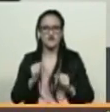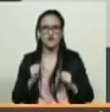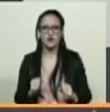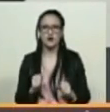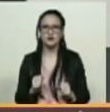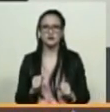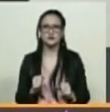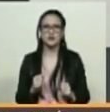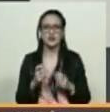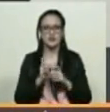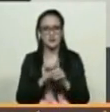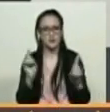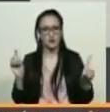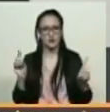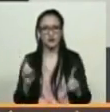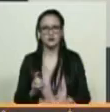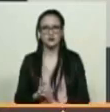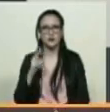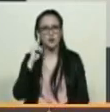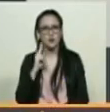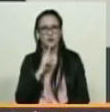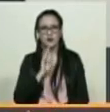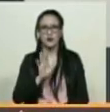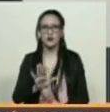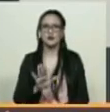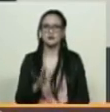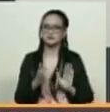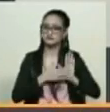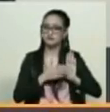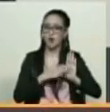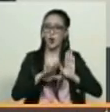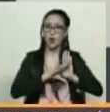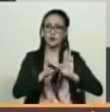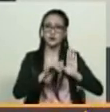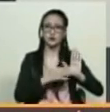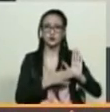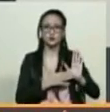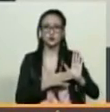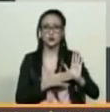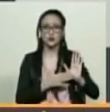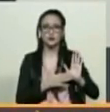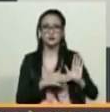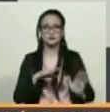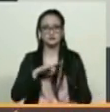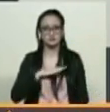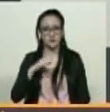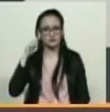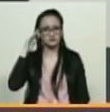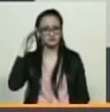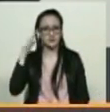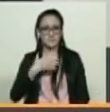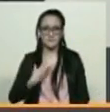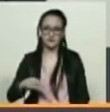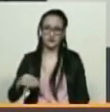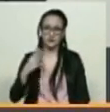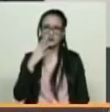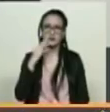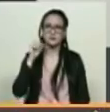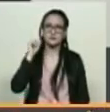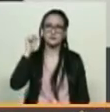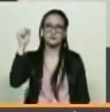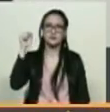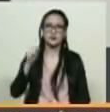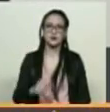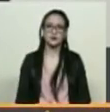Nacional Democrática Bolivariana, apegada a la Constitución y a su comandante en jefe, que es el presidente